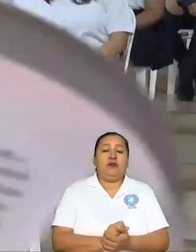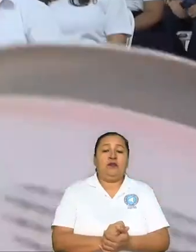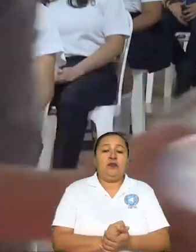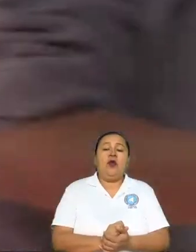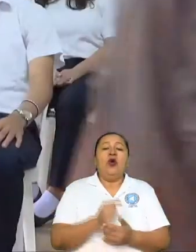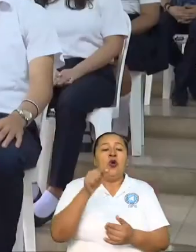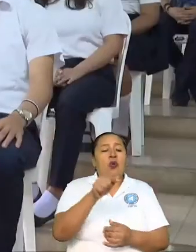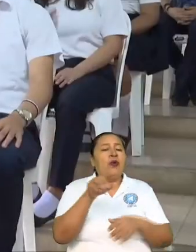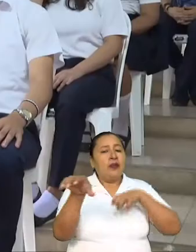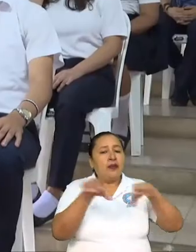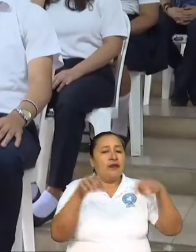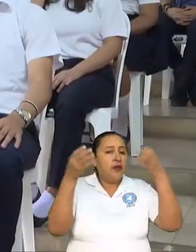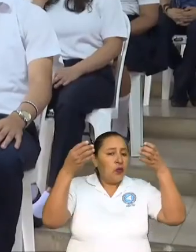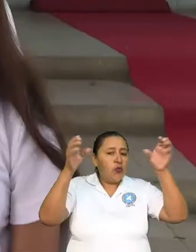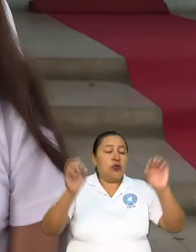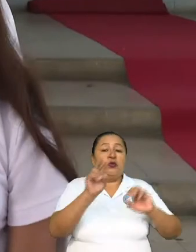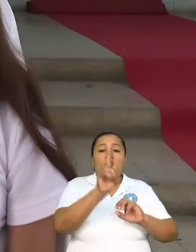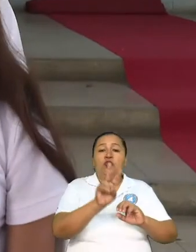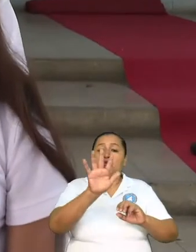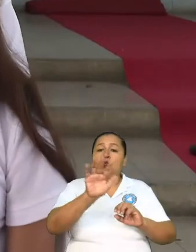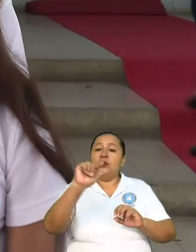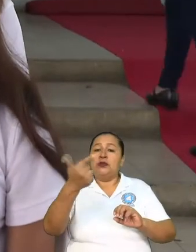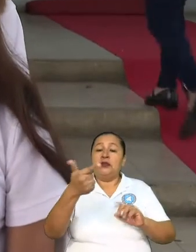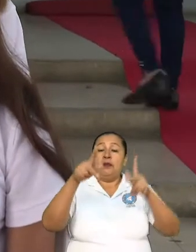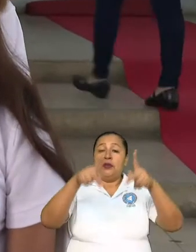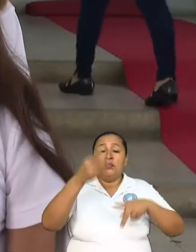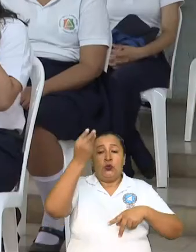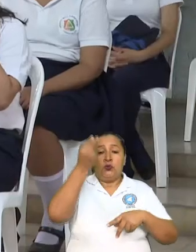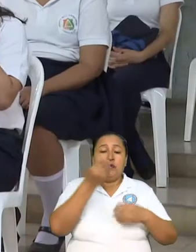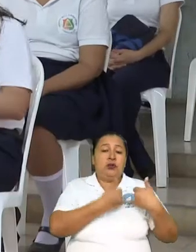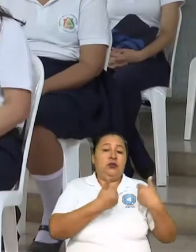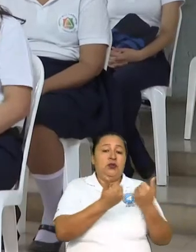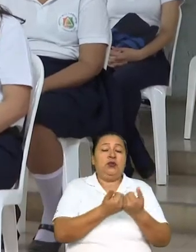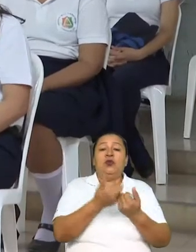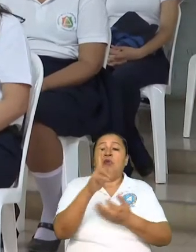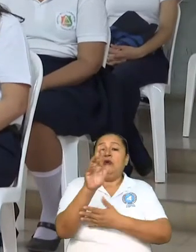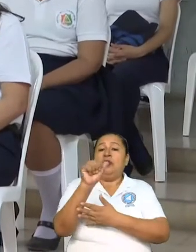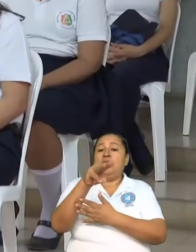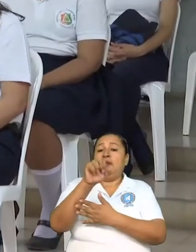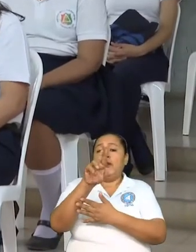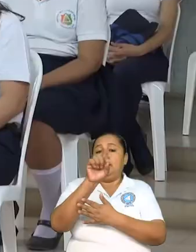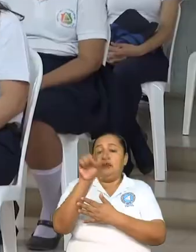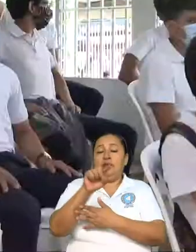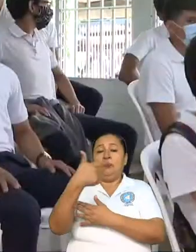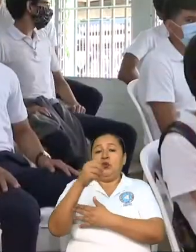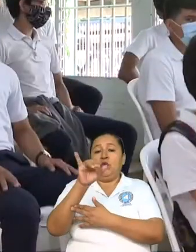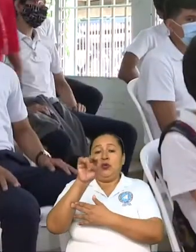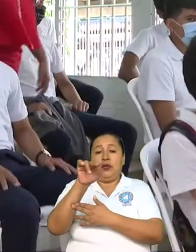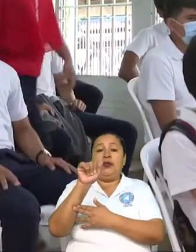Con un alegre acto cultural, los 257 bachilleres del Instituto Ramírez Goyena celebraron la entrega del